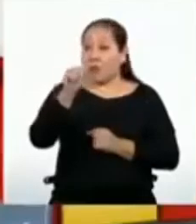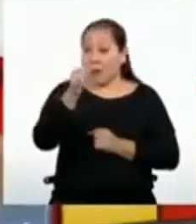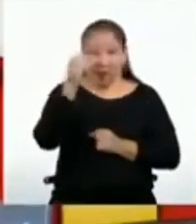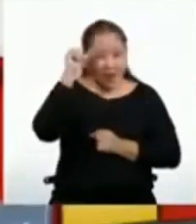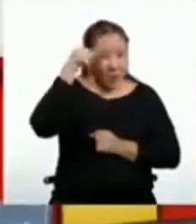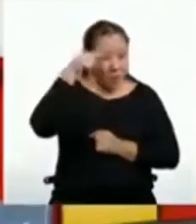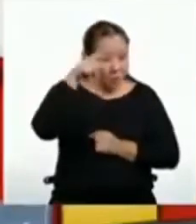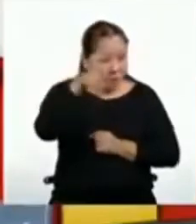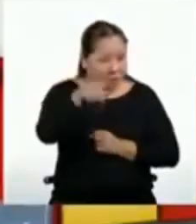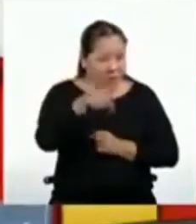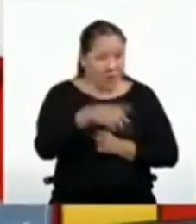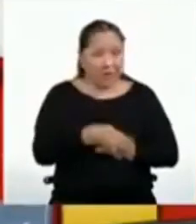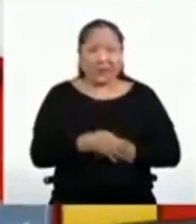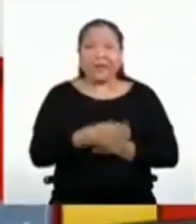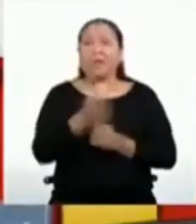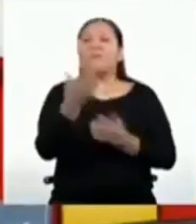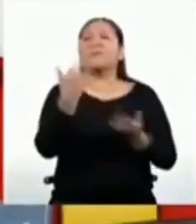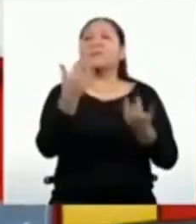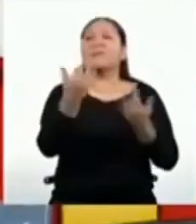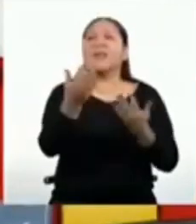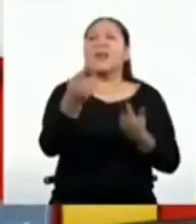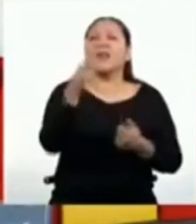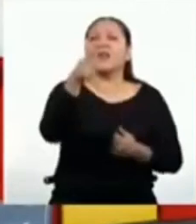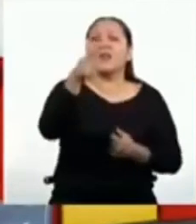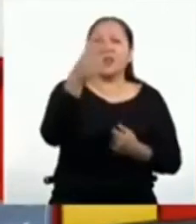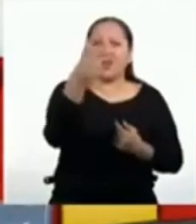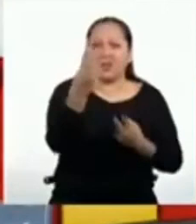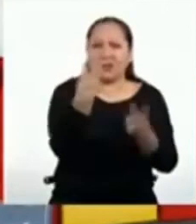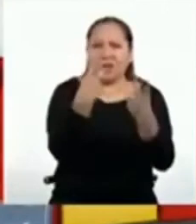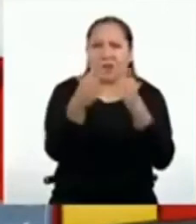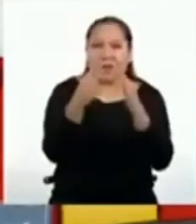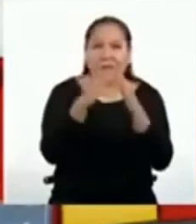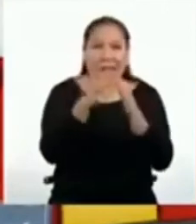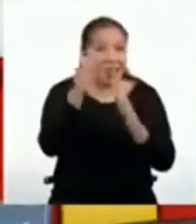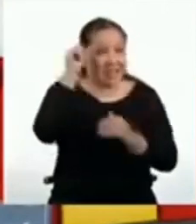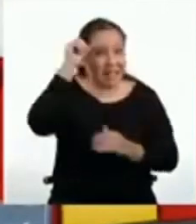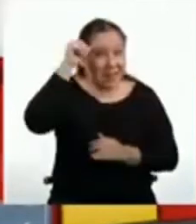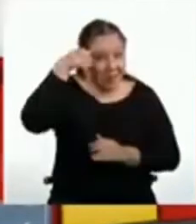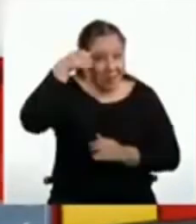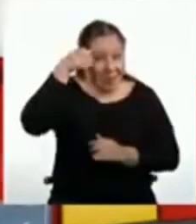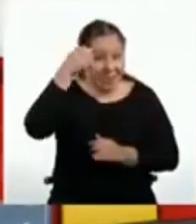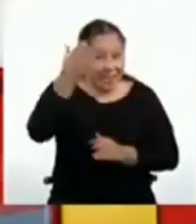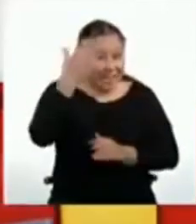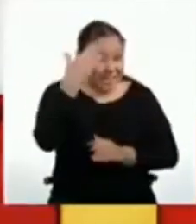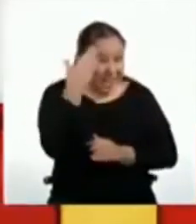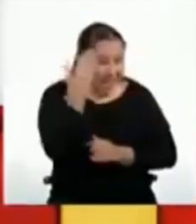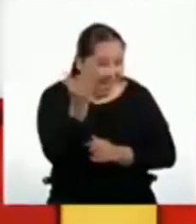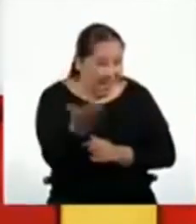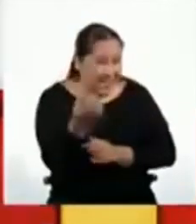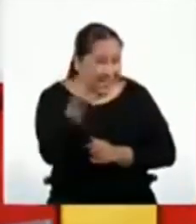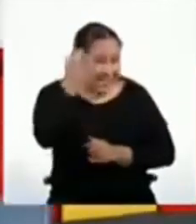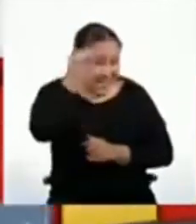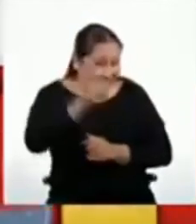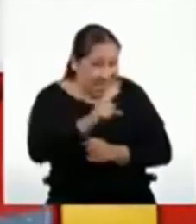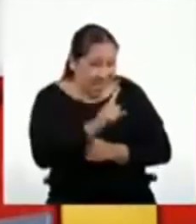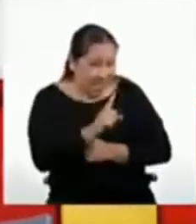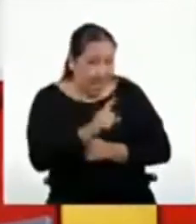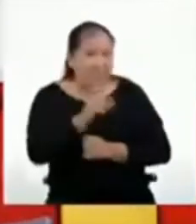Rodrigo? A ver, chicos y chicas que nos ven en casa, ¿se la saben, sí o no?